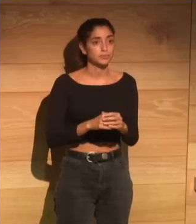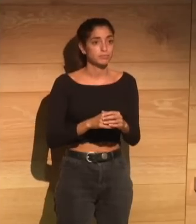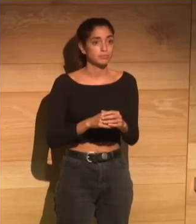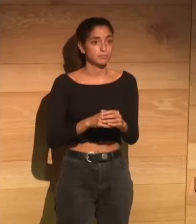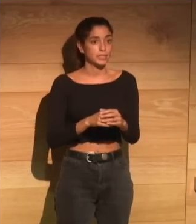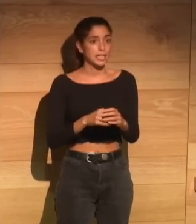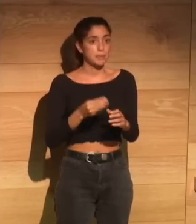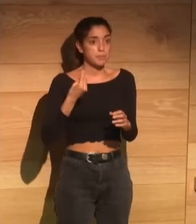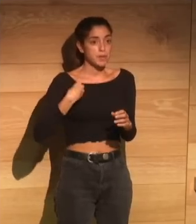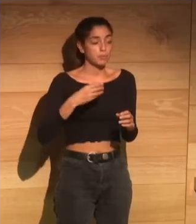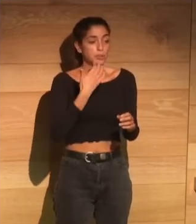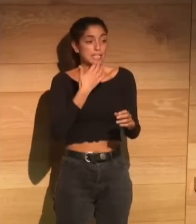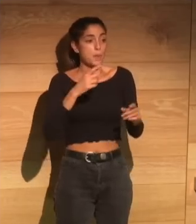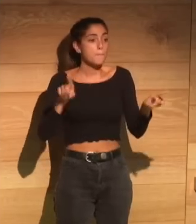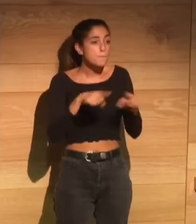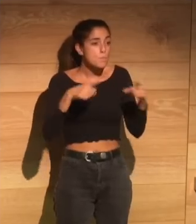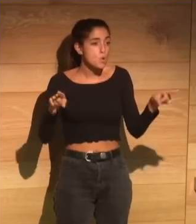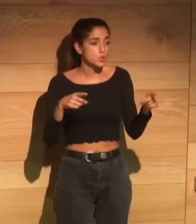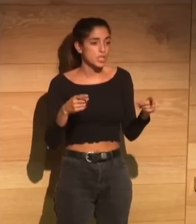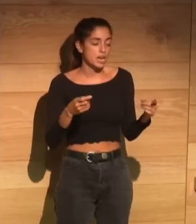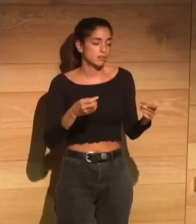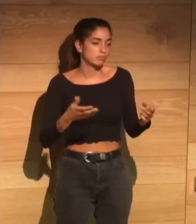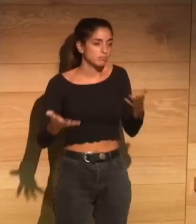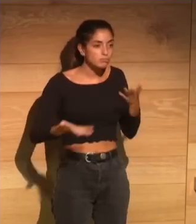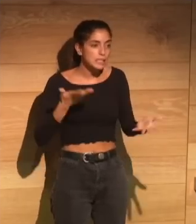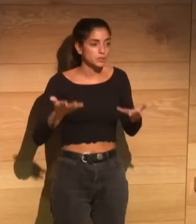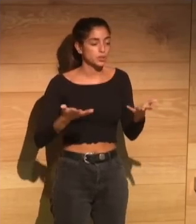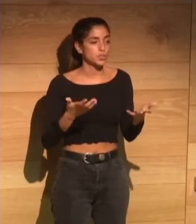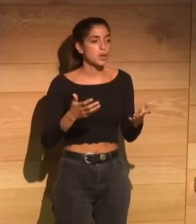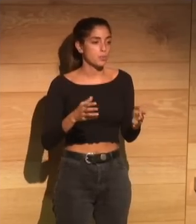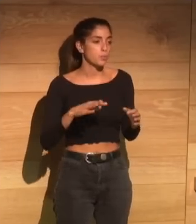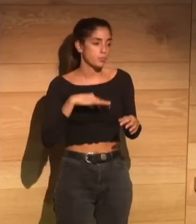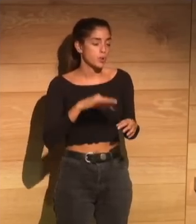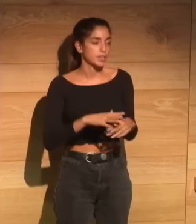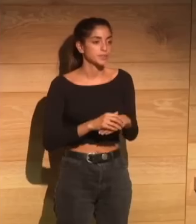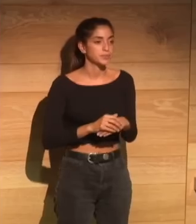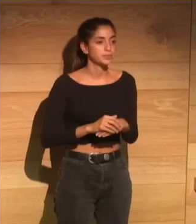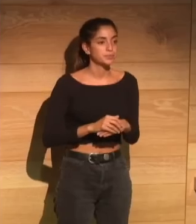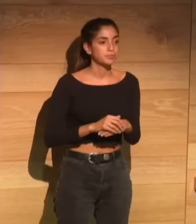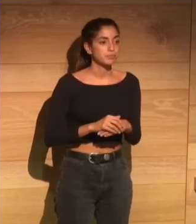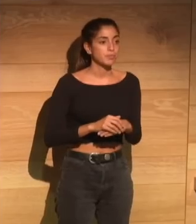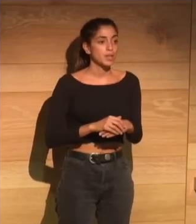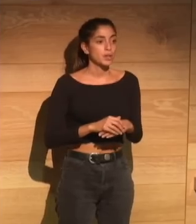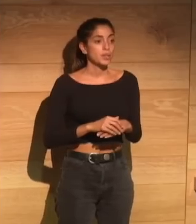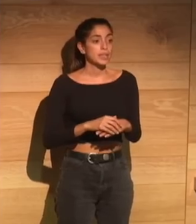pudiera poner música marchosa, esto exactamente es lo que estaban viendo estos señores de